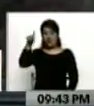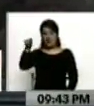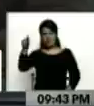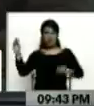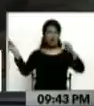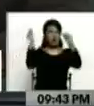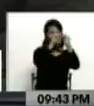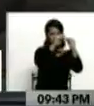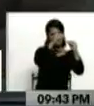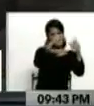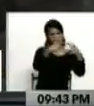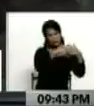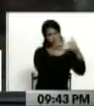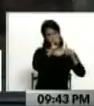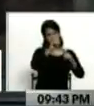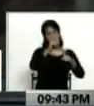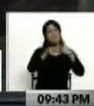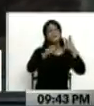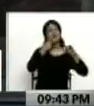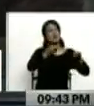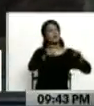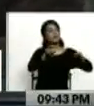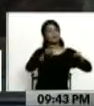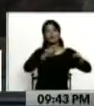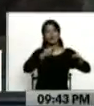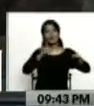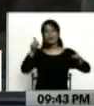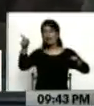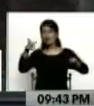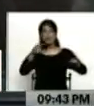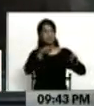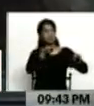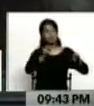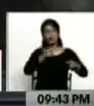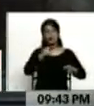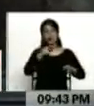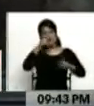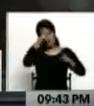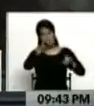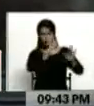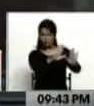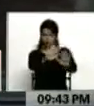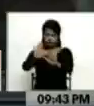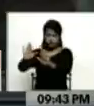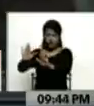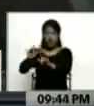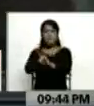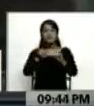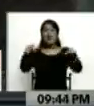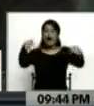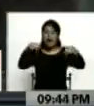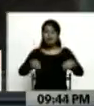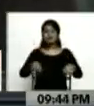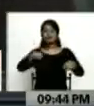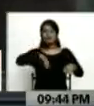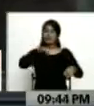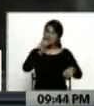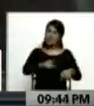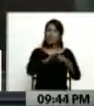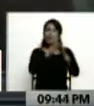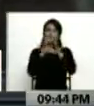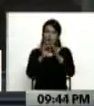nunca con la política Imperial pero el primer papel el nuestro aquí